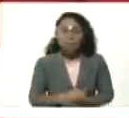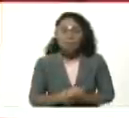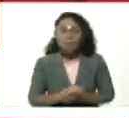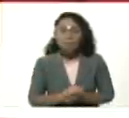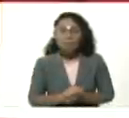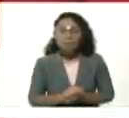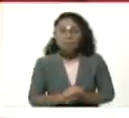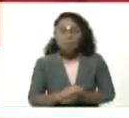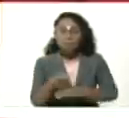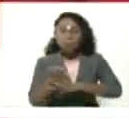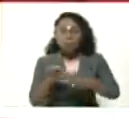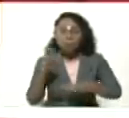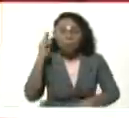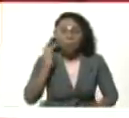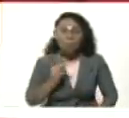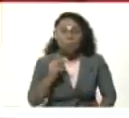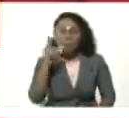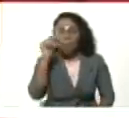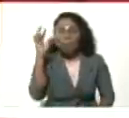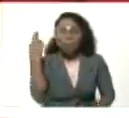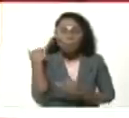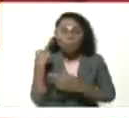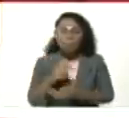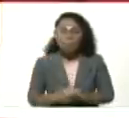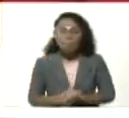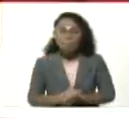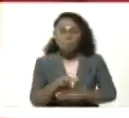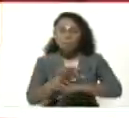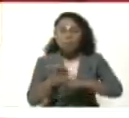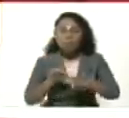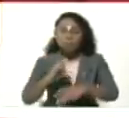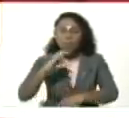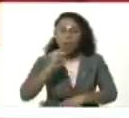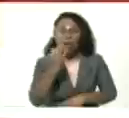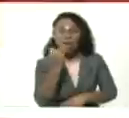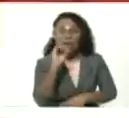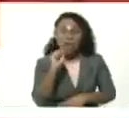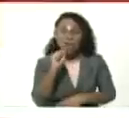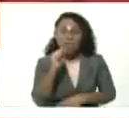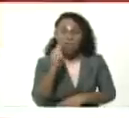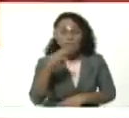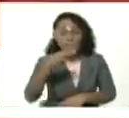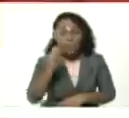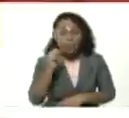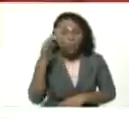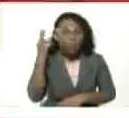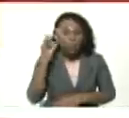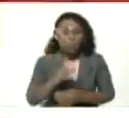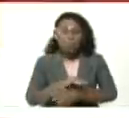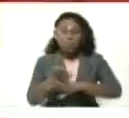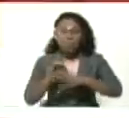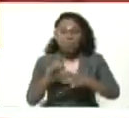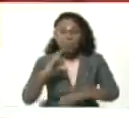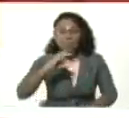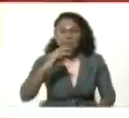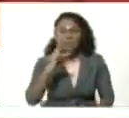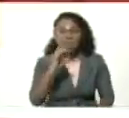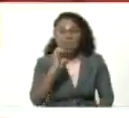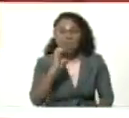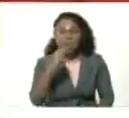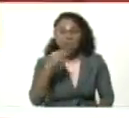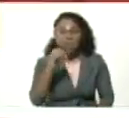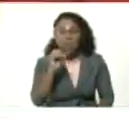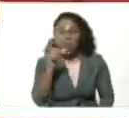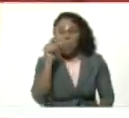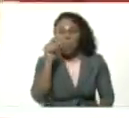Municipio Bolívar, Carlos Betancur. Municipio Caripe, Dalila Rosillo. Municipio Cedeño, Daniel